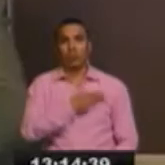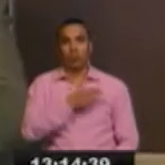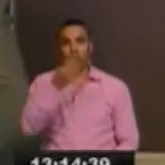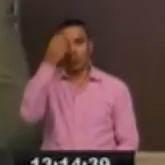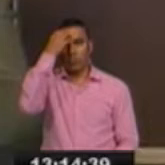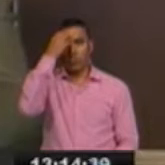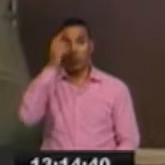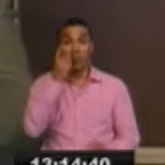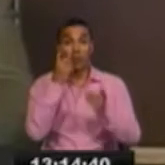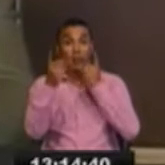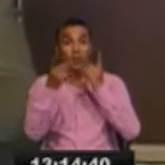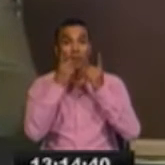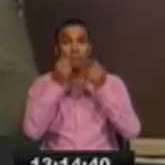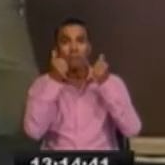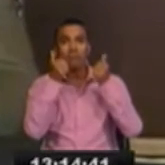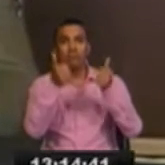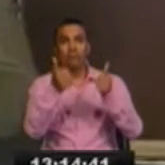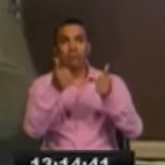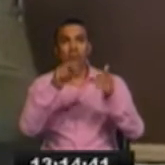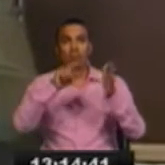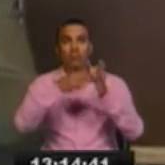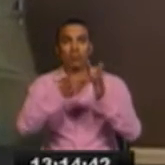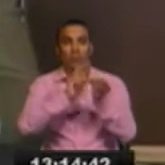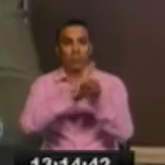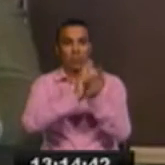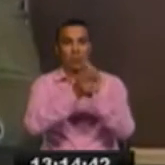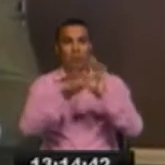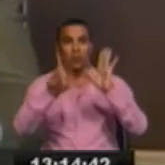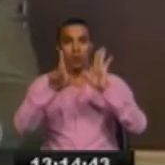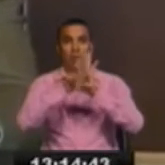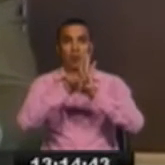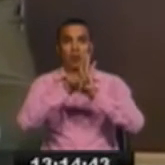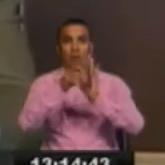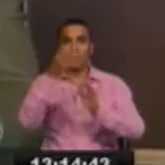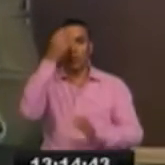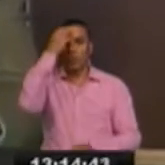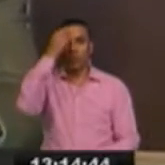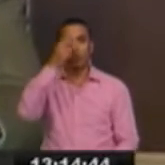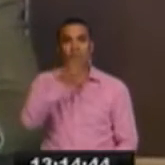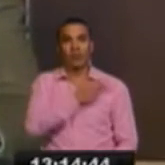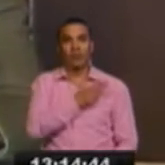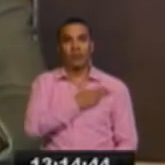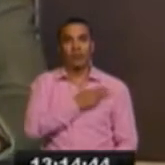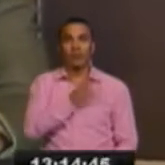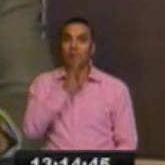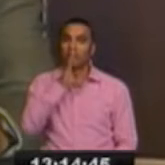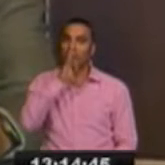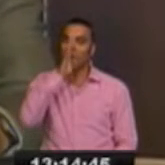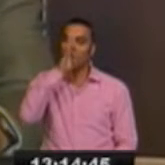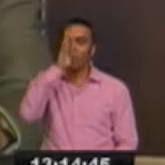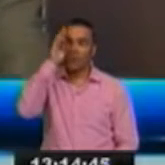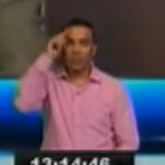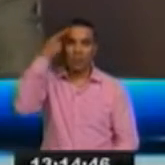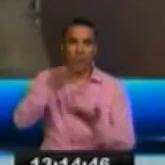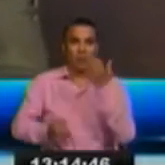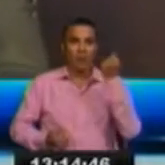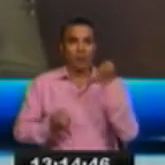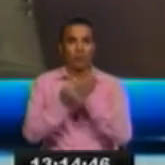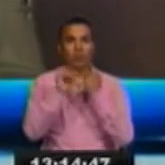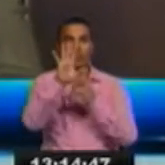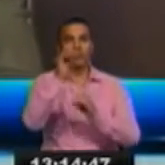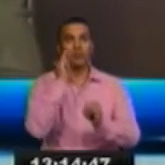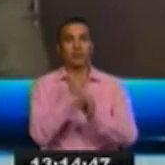Ese diálogo dio como resultado la reforma a la Ley Orgánica de Educación Superior, siempre en favor de sus